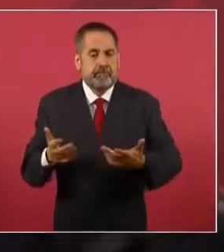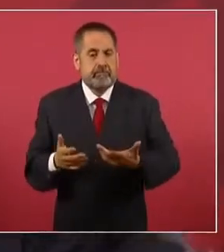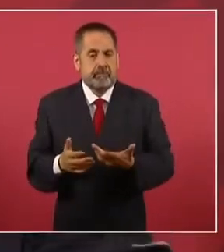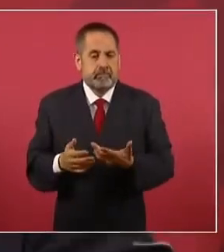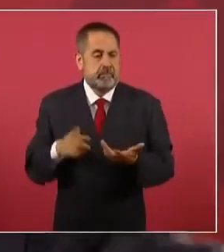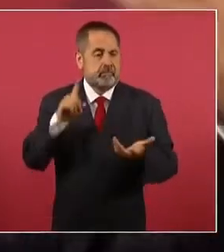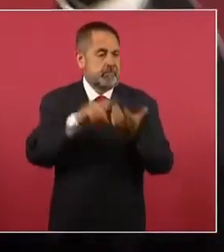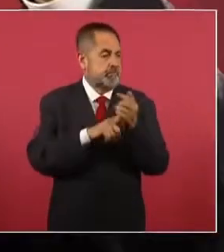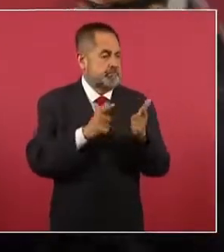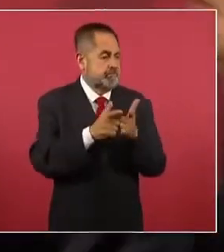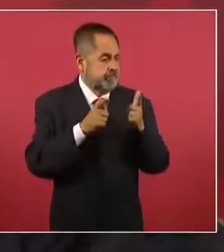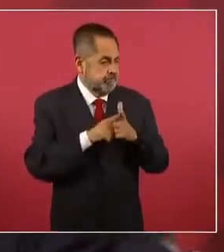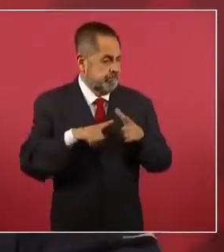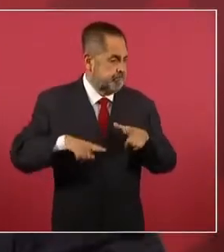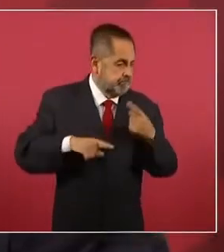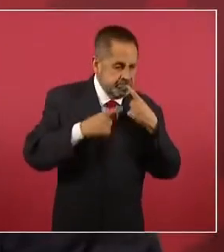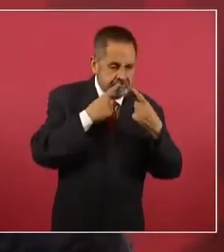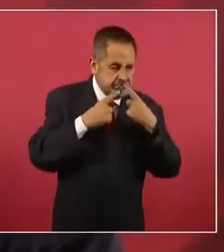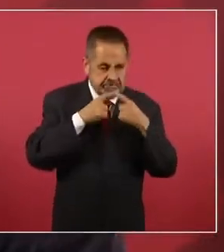articulados, ya lo hemos hablado.